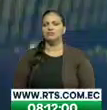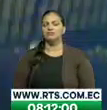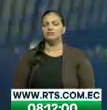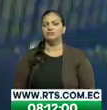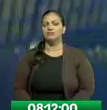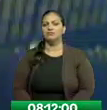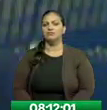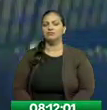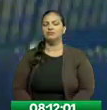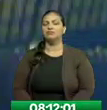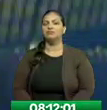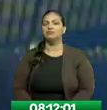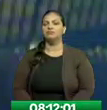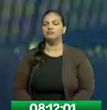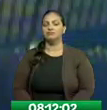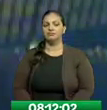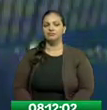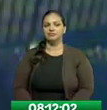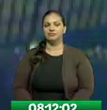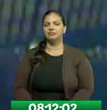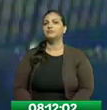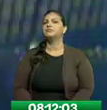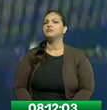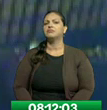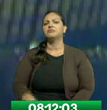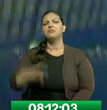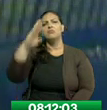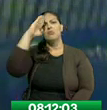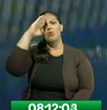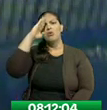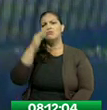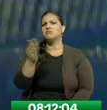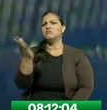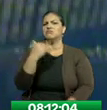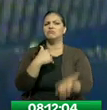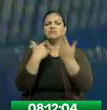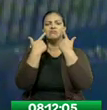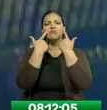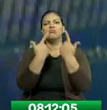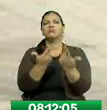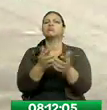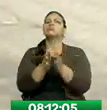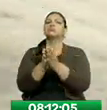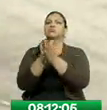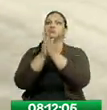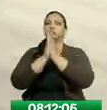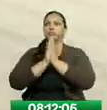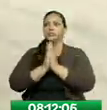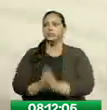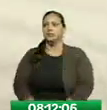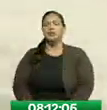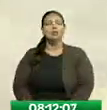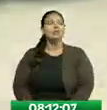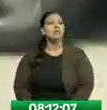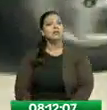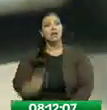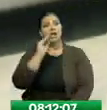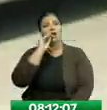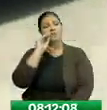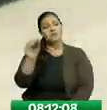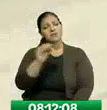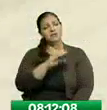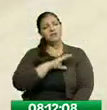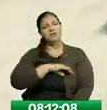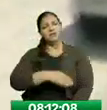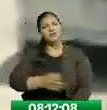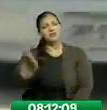esta situación, los vecinos solicitan mayor control policial. Que vengan más los policías y que se